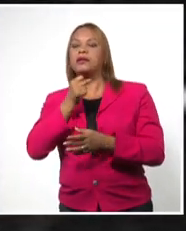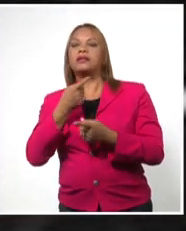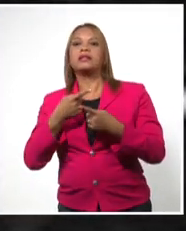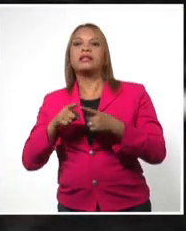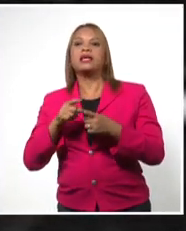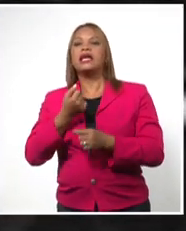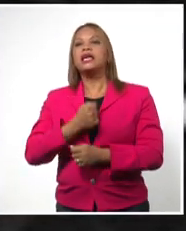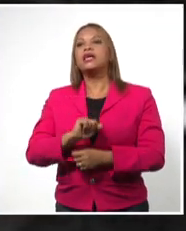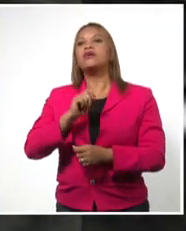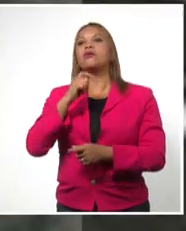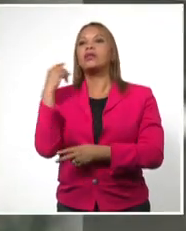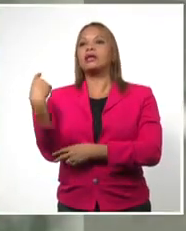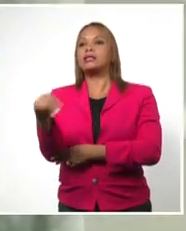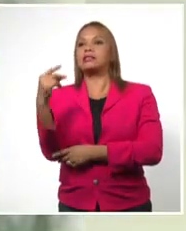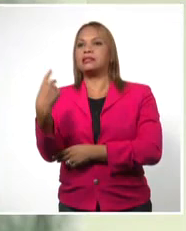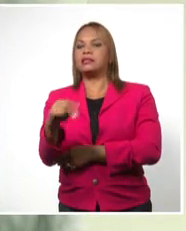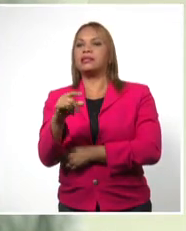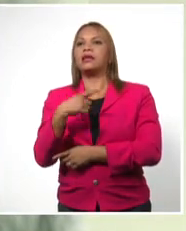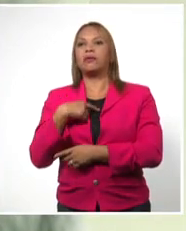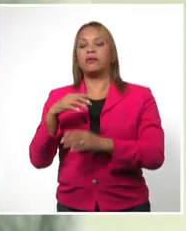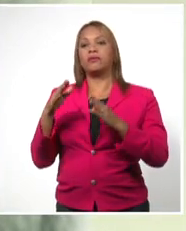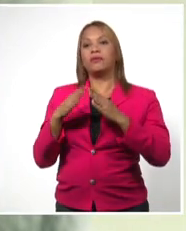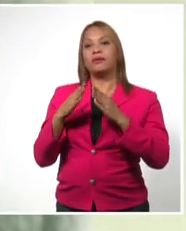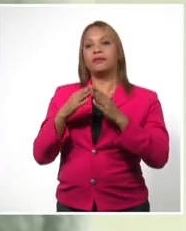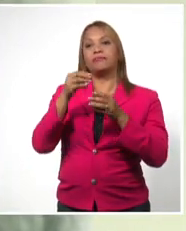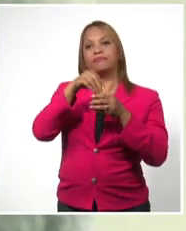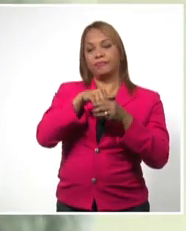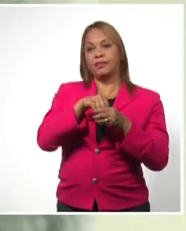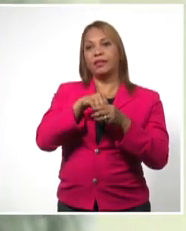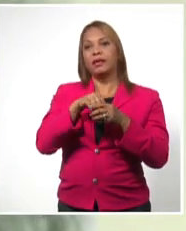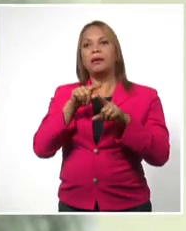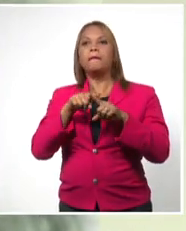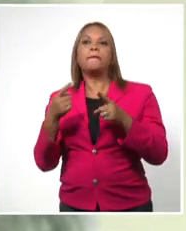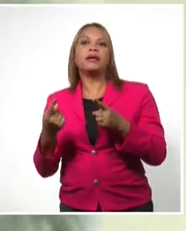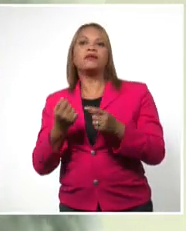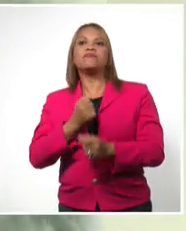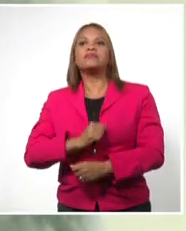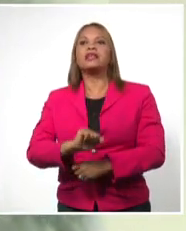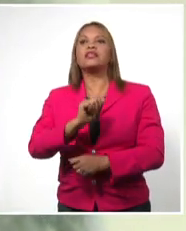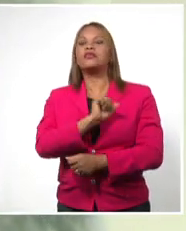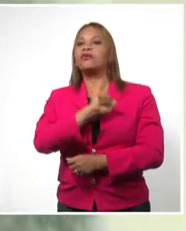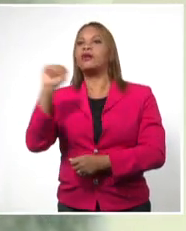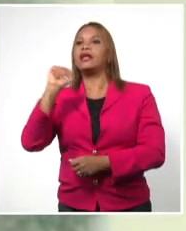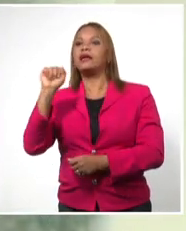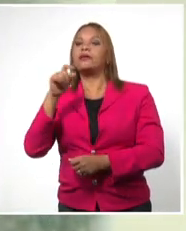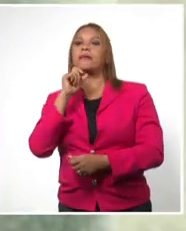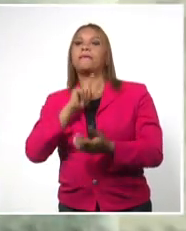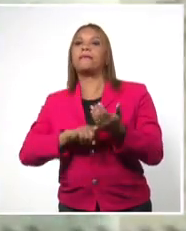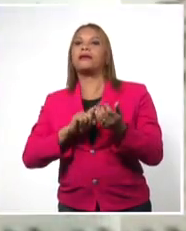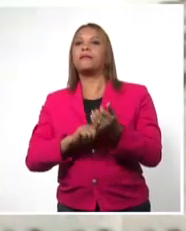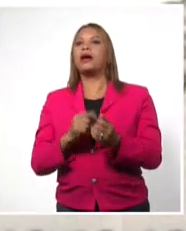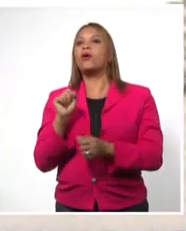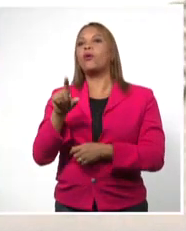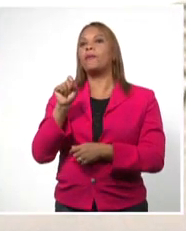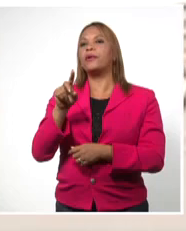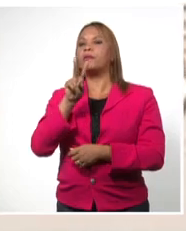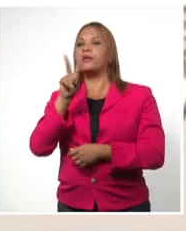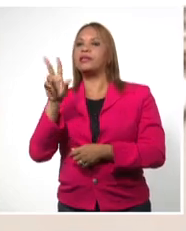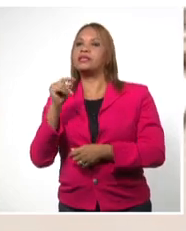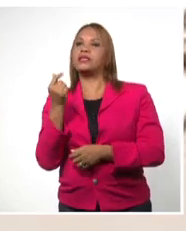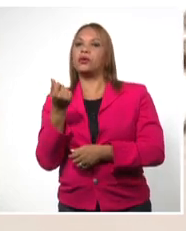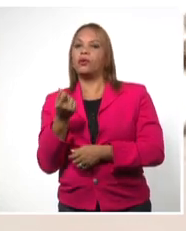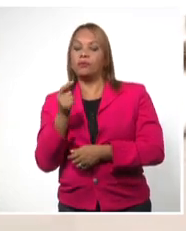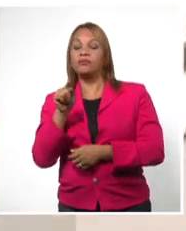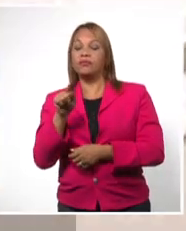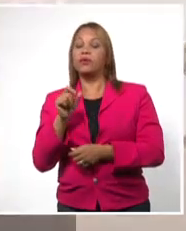esclavos domésticos, pero que nació libre porque su padre compró el vientre de su madre por 25 pesos. Este joven nacido